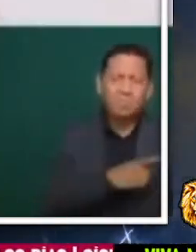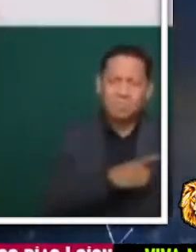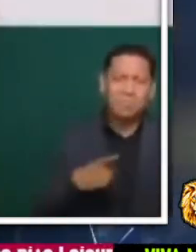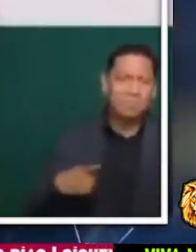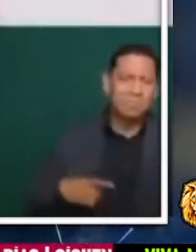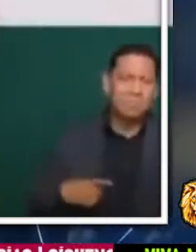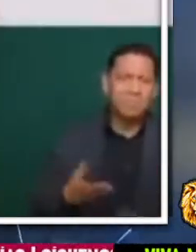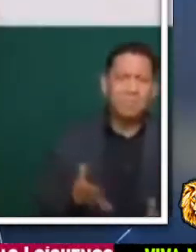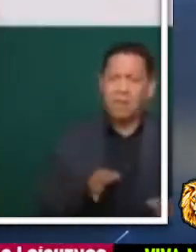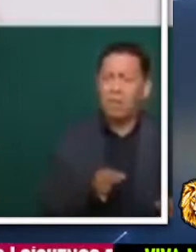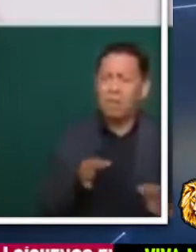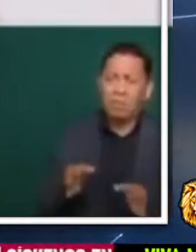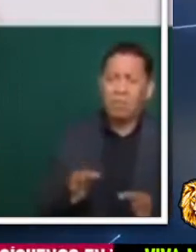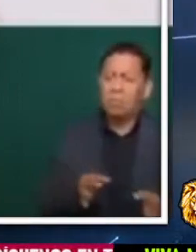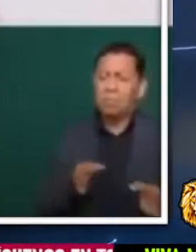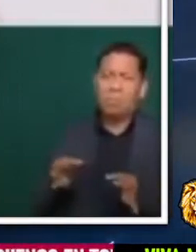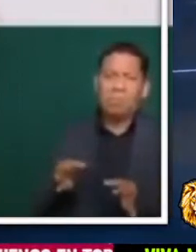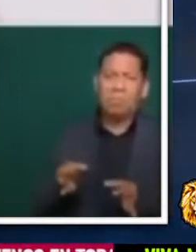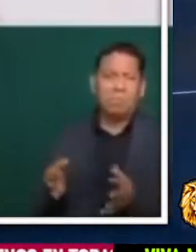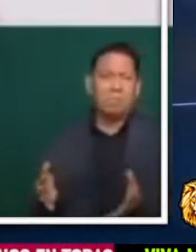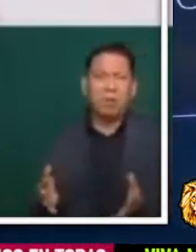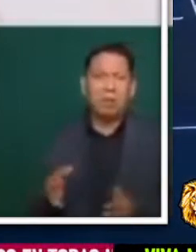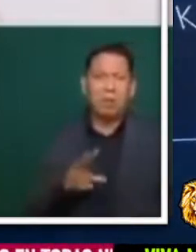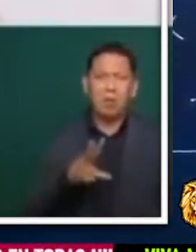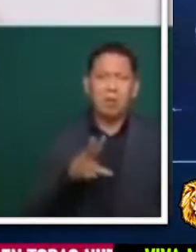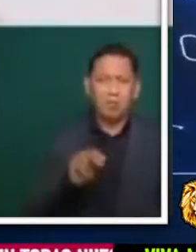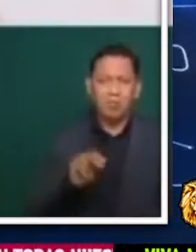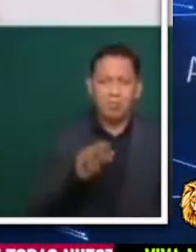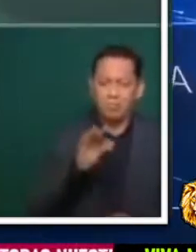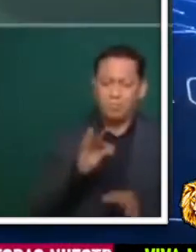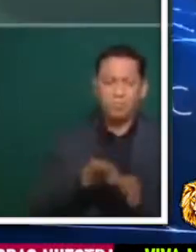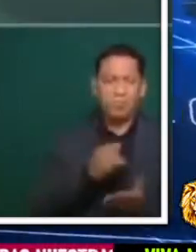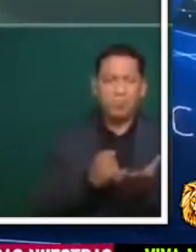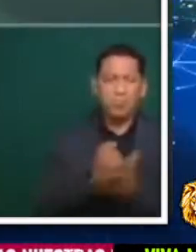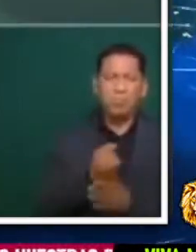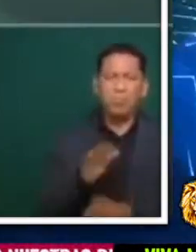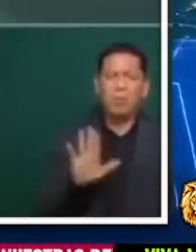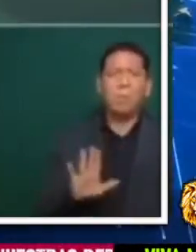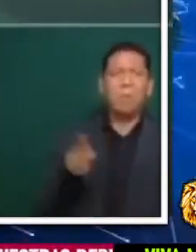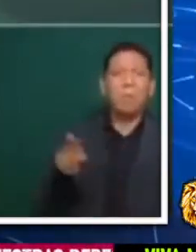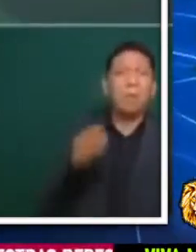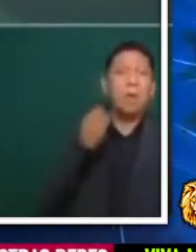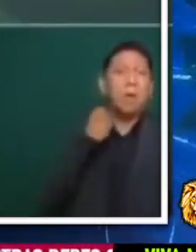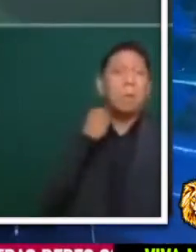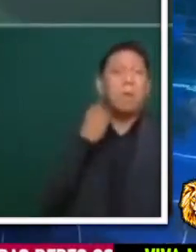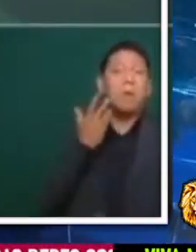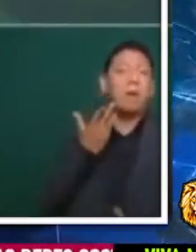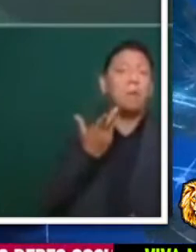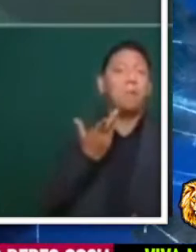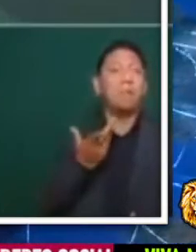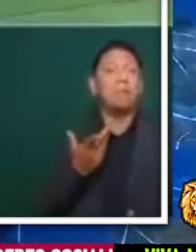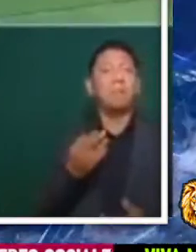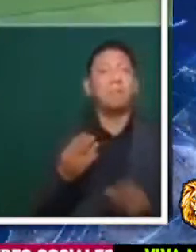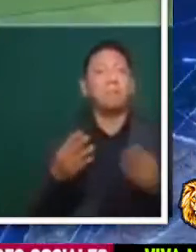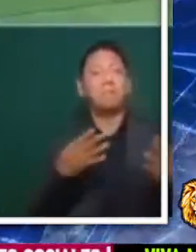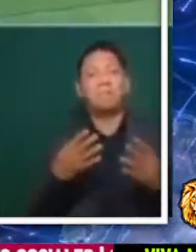son tácticas dilatorias. Parecen abogados huizacheros.